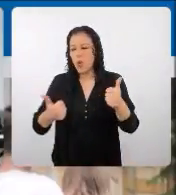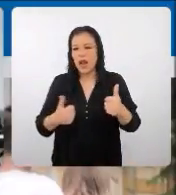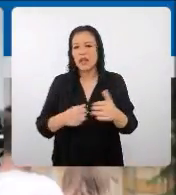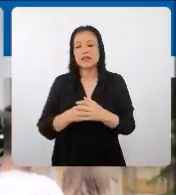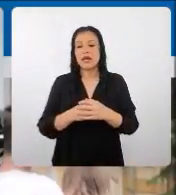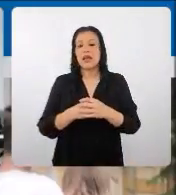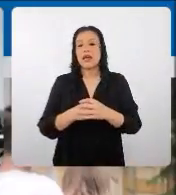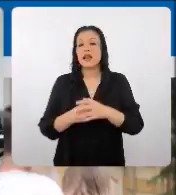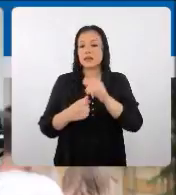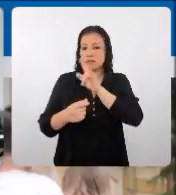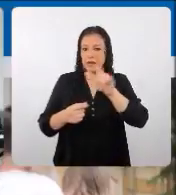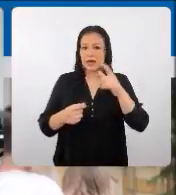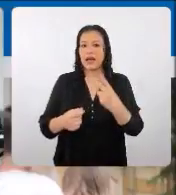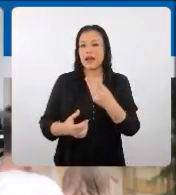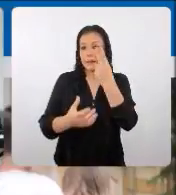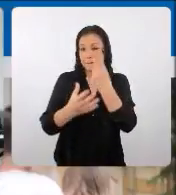pareja.